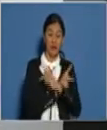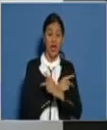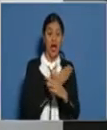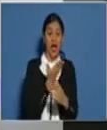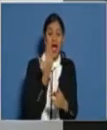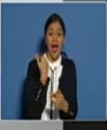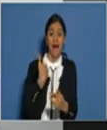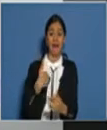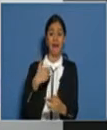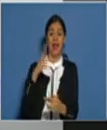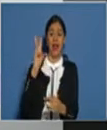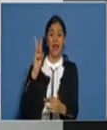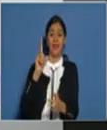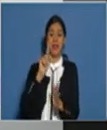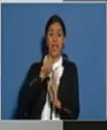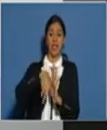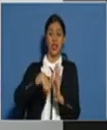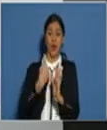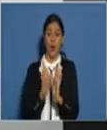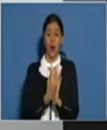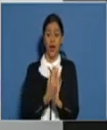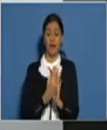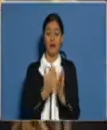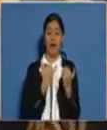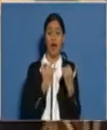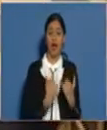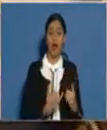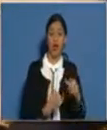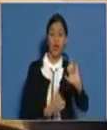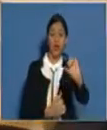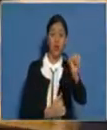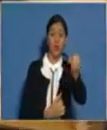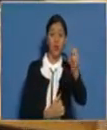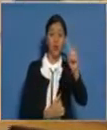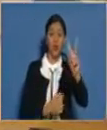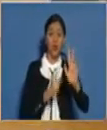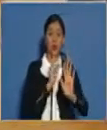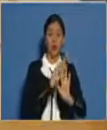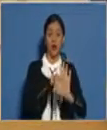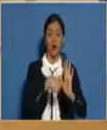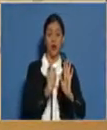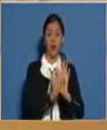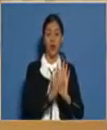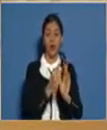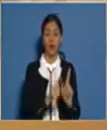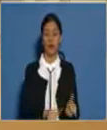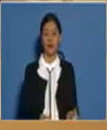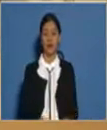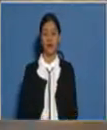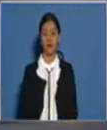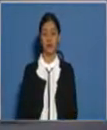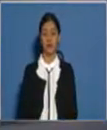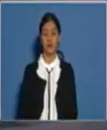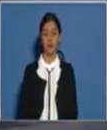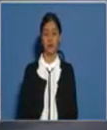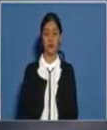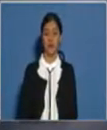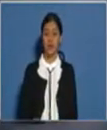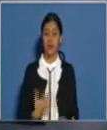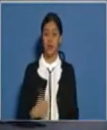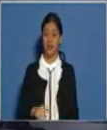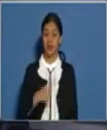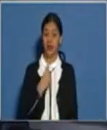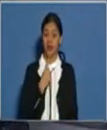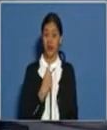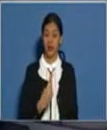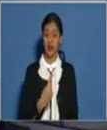horas. Lo de cuarto de urgencia también prácticamente, y en otro horario de las salas también. Pero como te decía, no